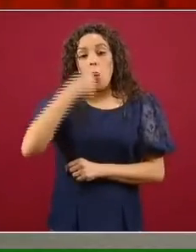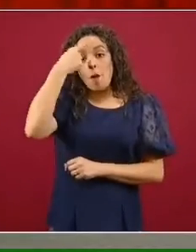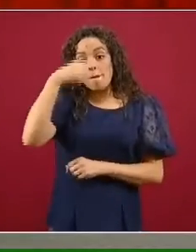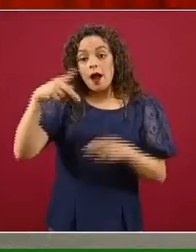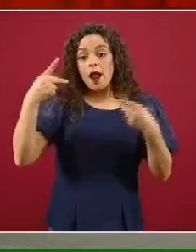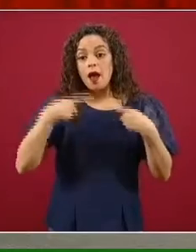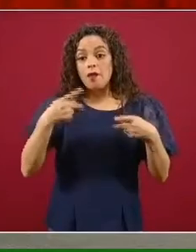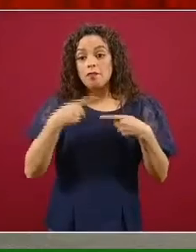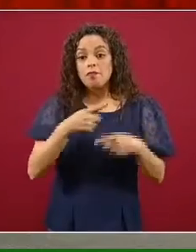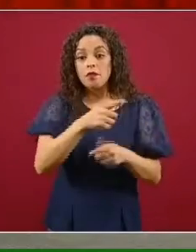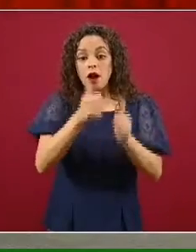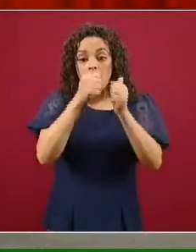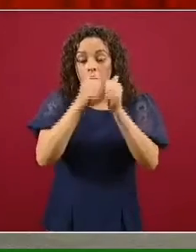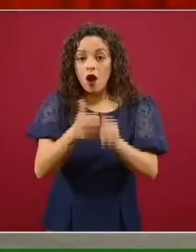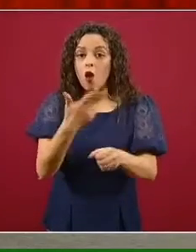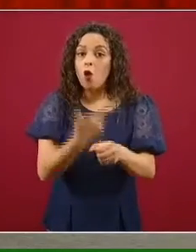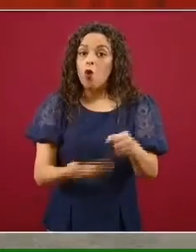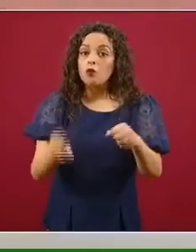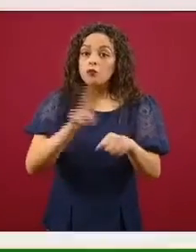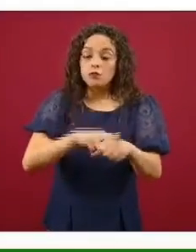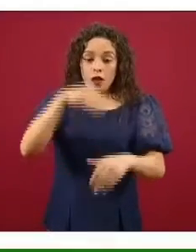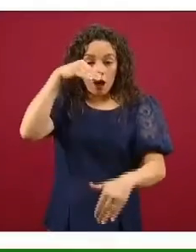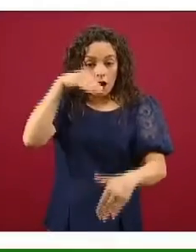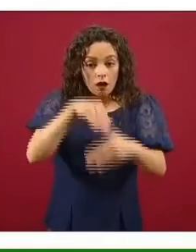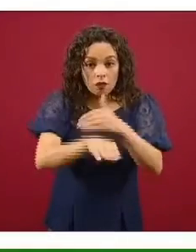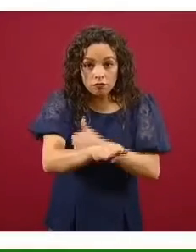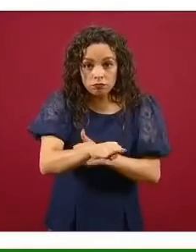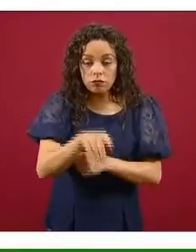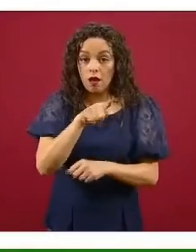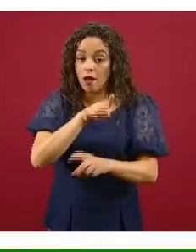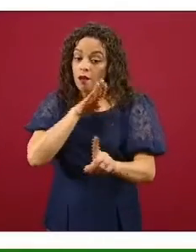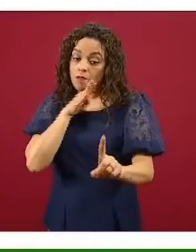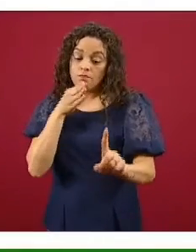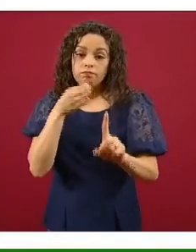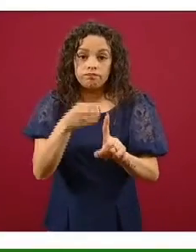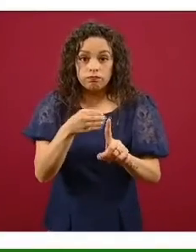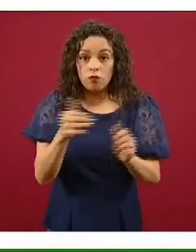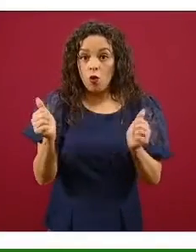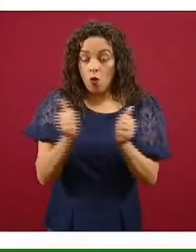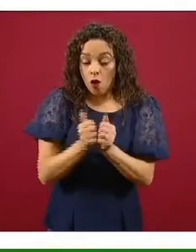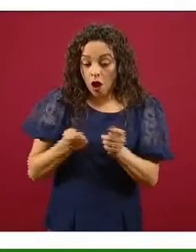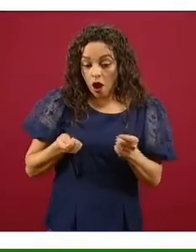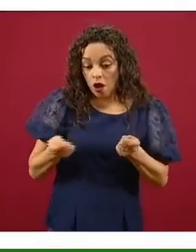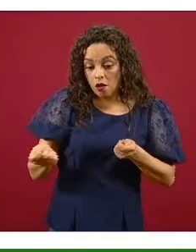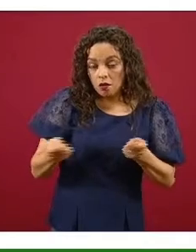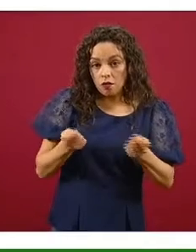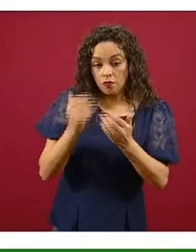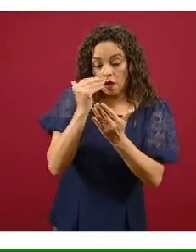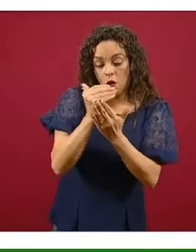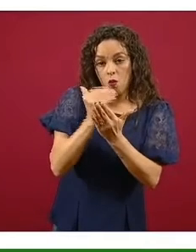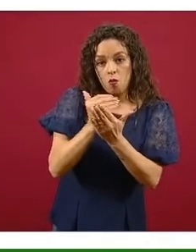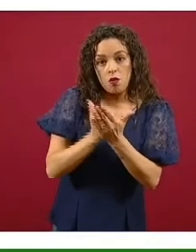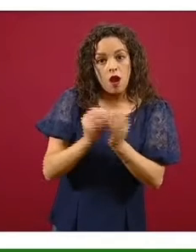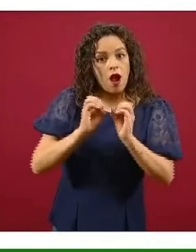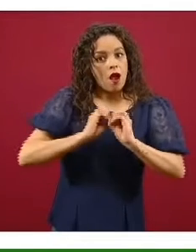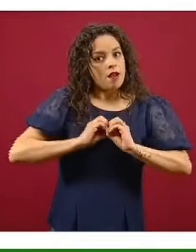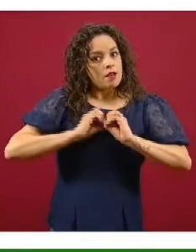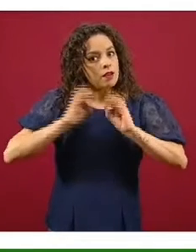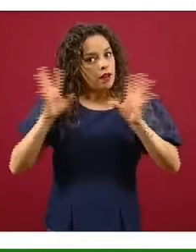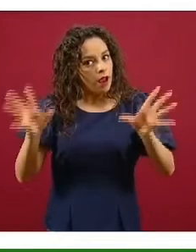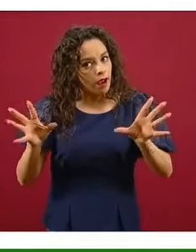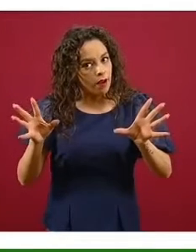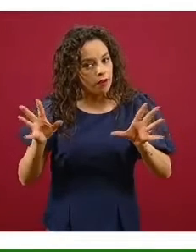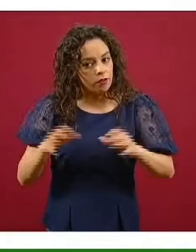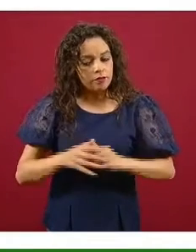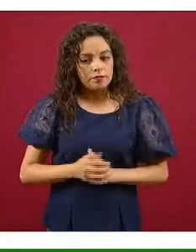bajo condiciones muy específicas, con guías de manejo muy, muy claras,